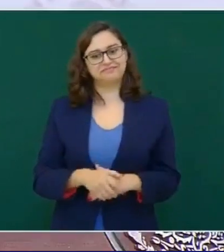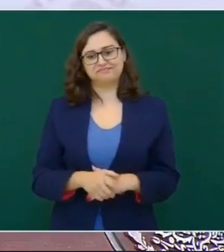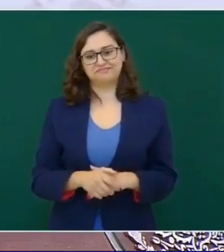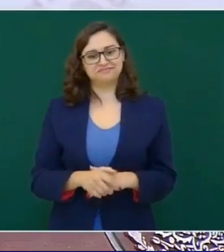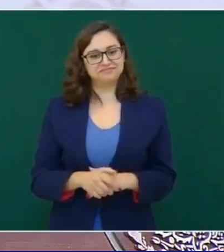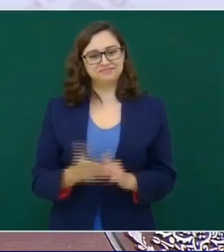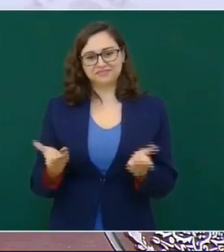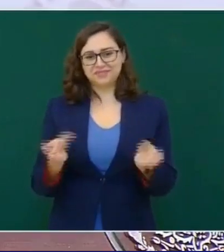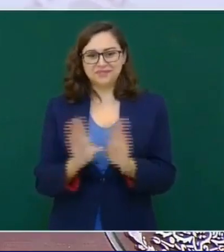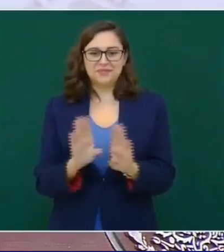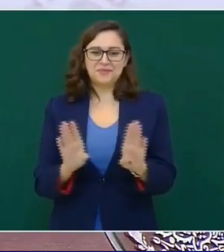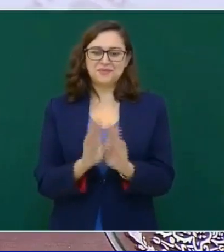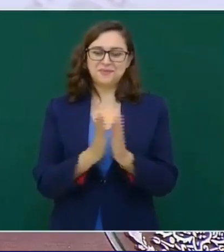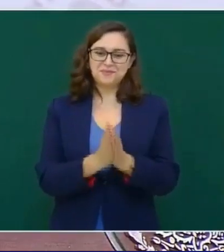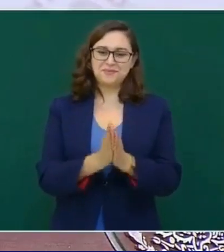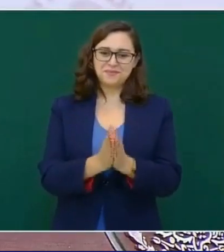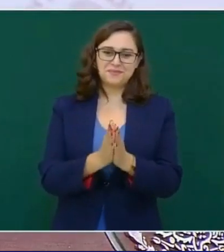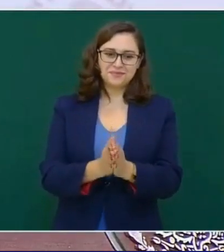¿Cómo?